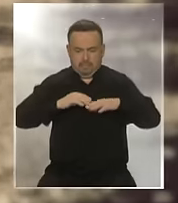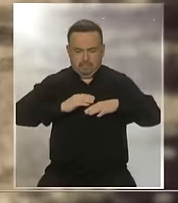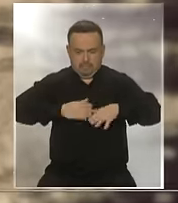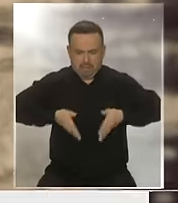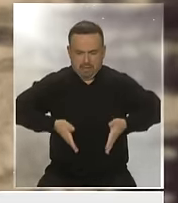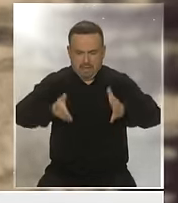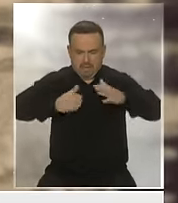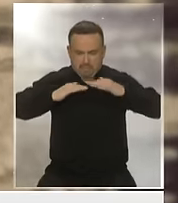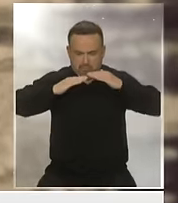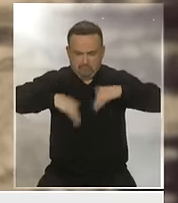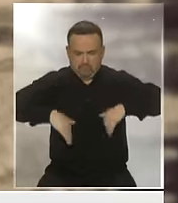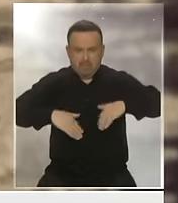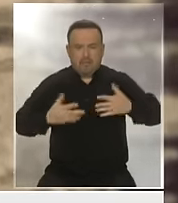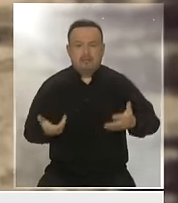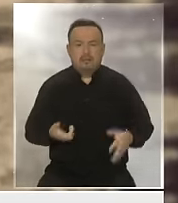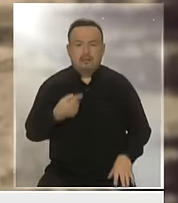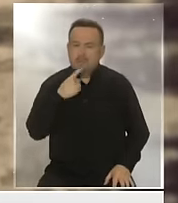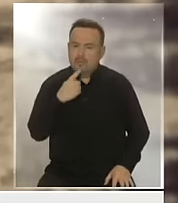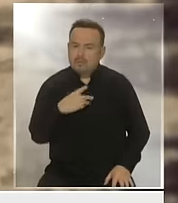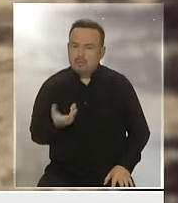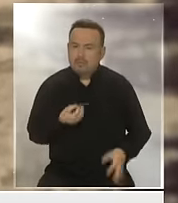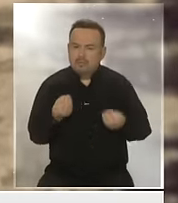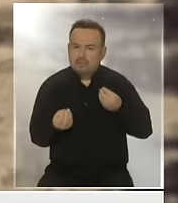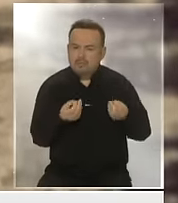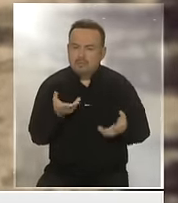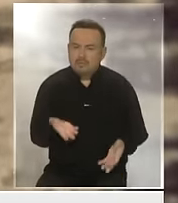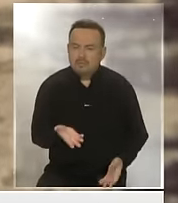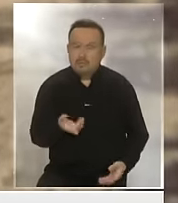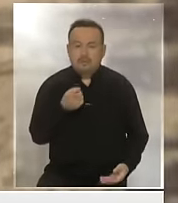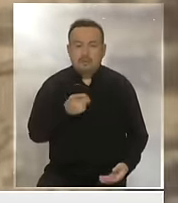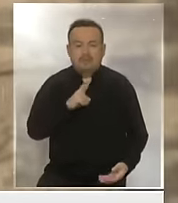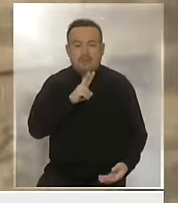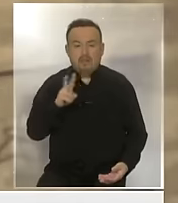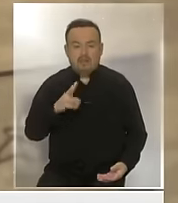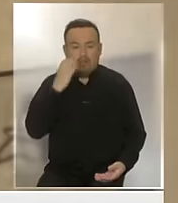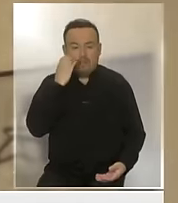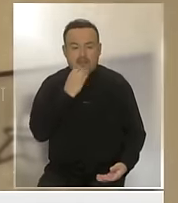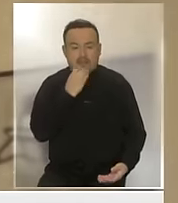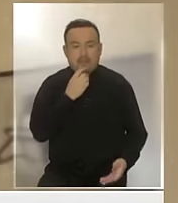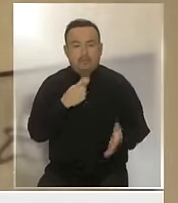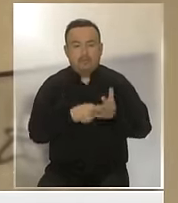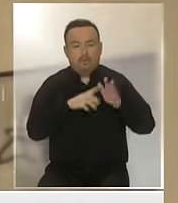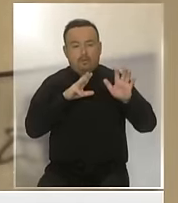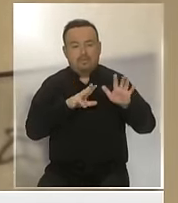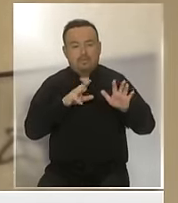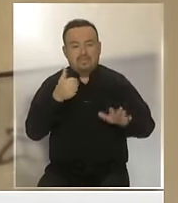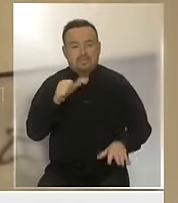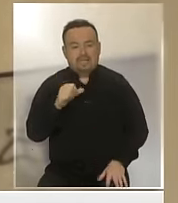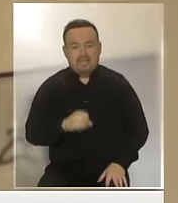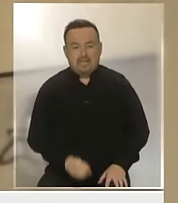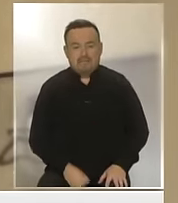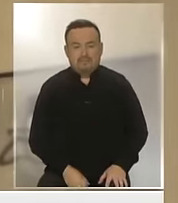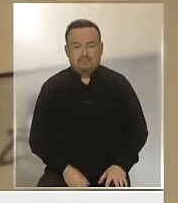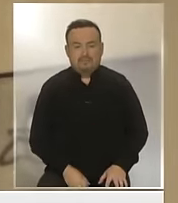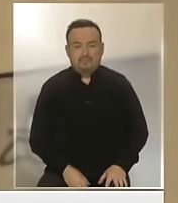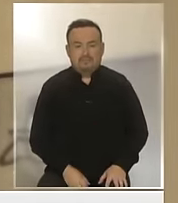Un impacto que nos lleva a preguntar, ¿qué pasó aquel 22 de mayo de 1960?